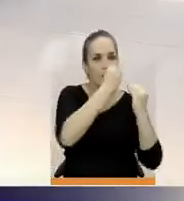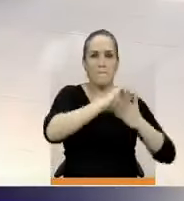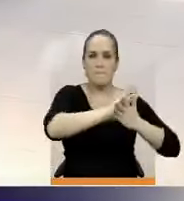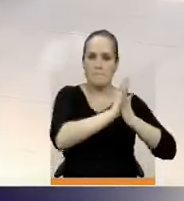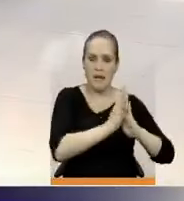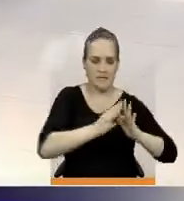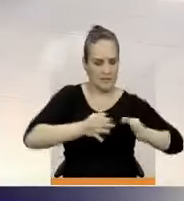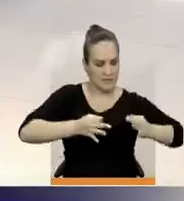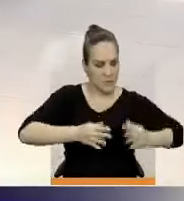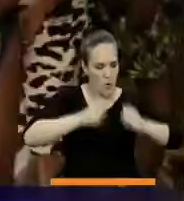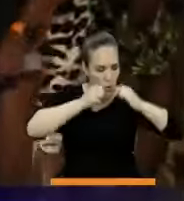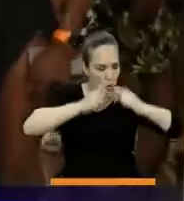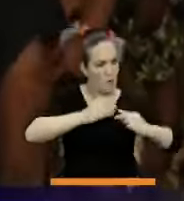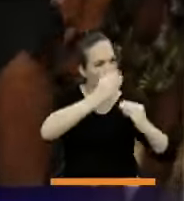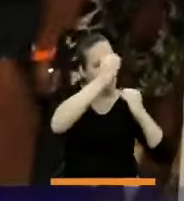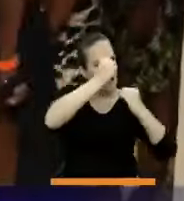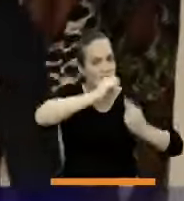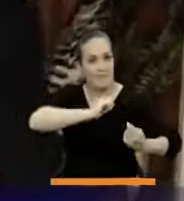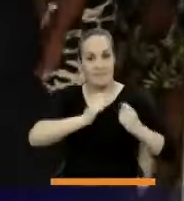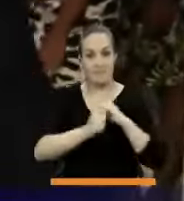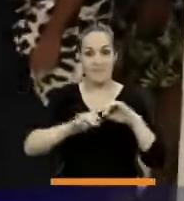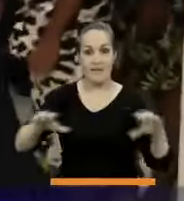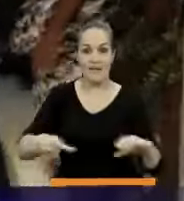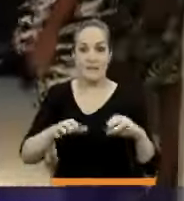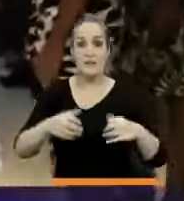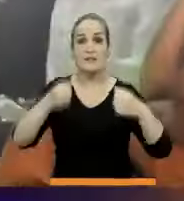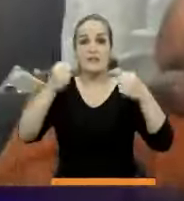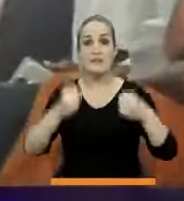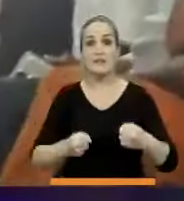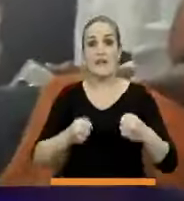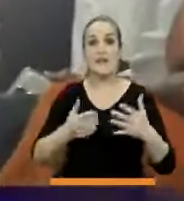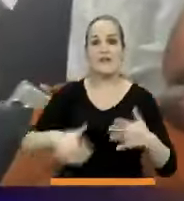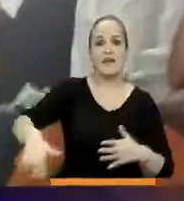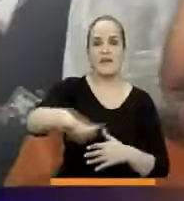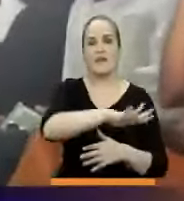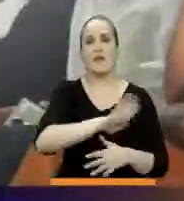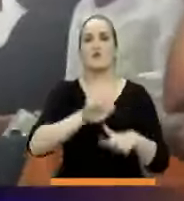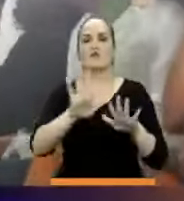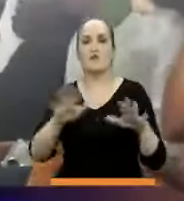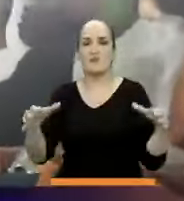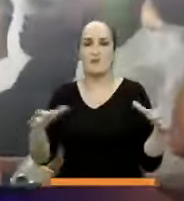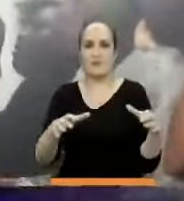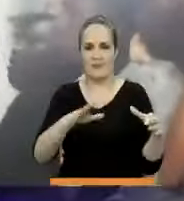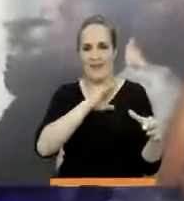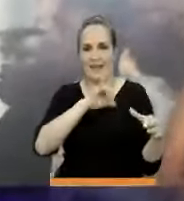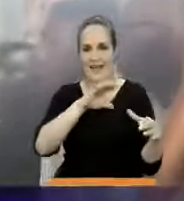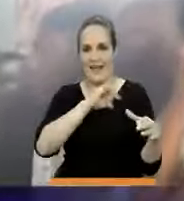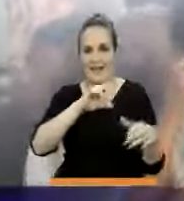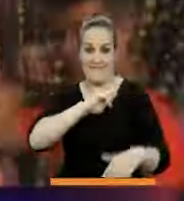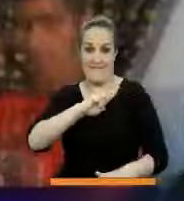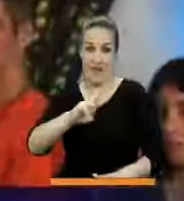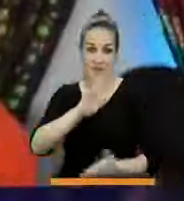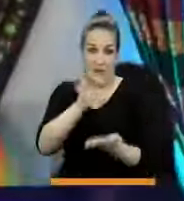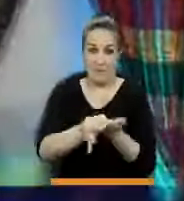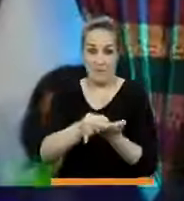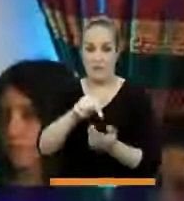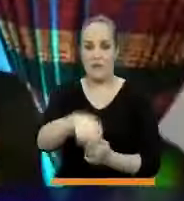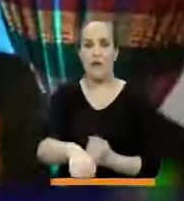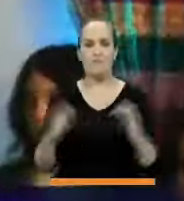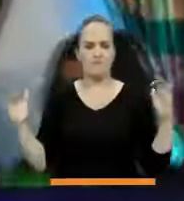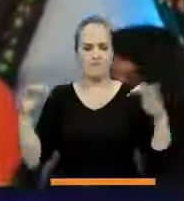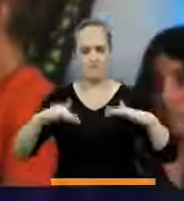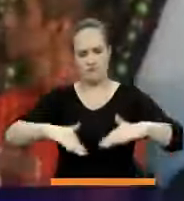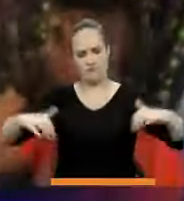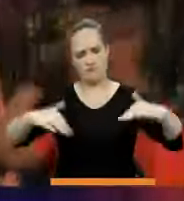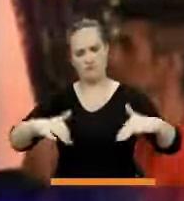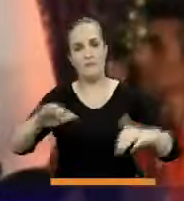Seguridad Humana. El evento realizado en la sede de la RAP Pacífico, en la capital del Valle del Cauca, reunió a más